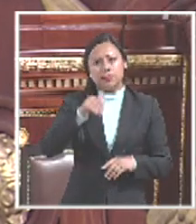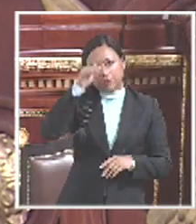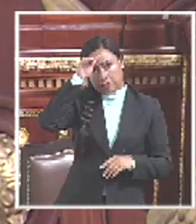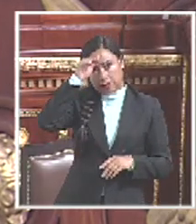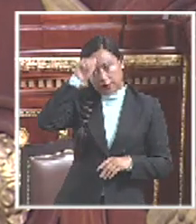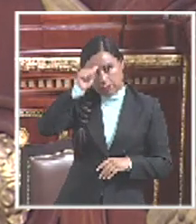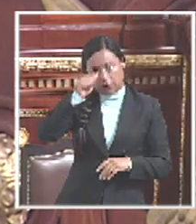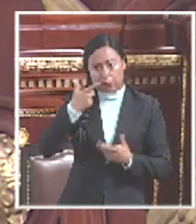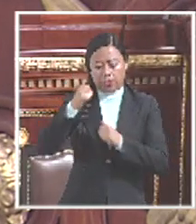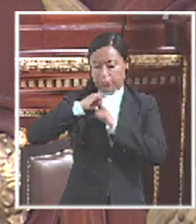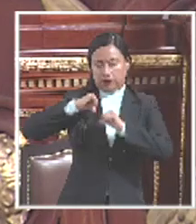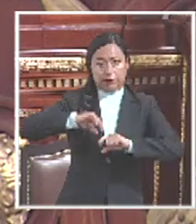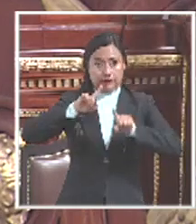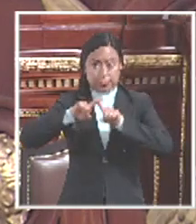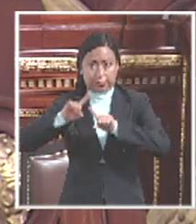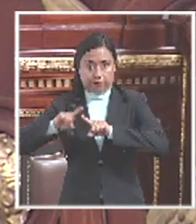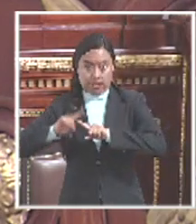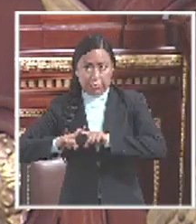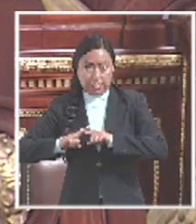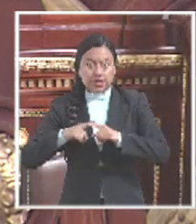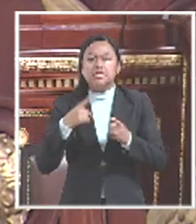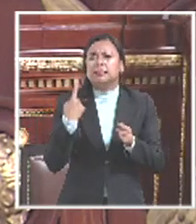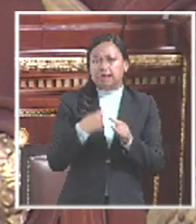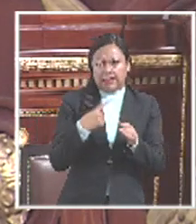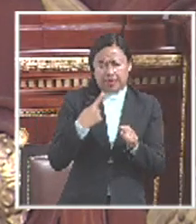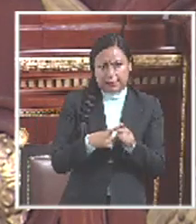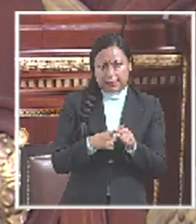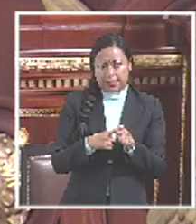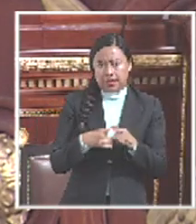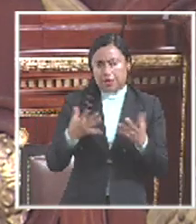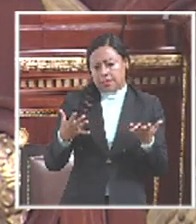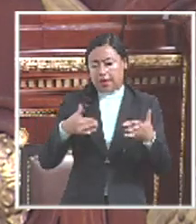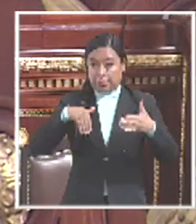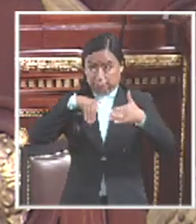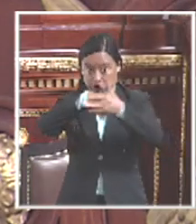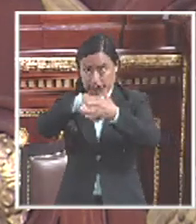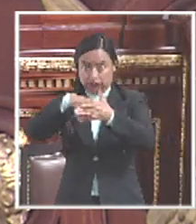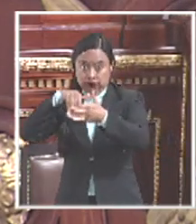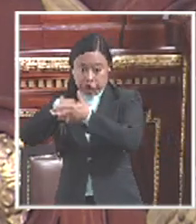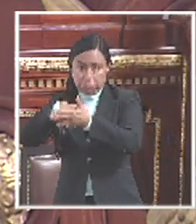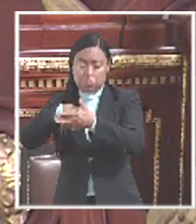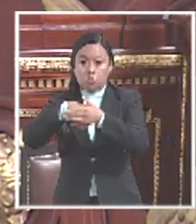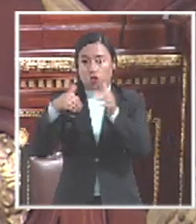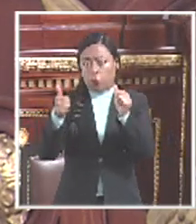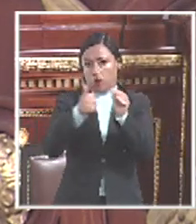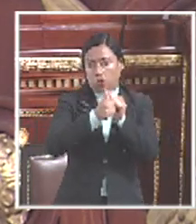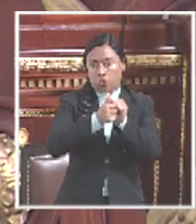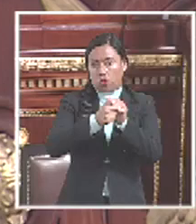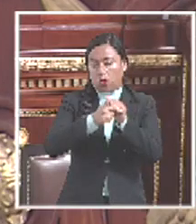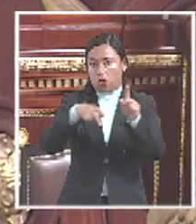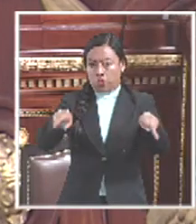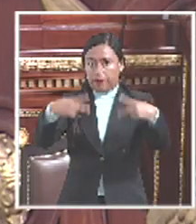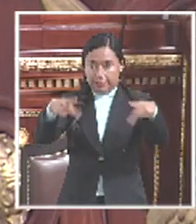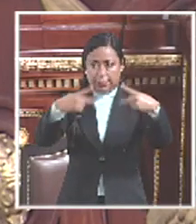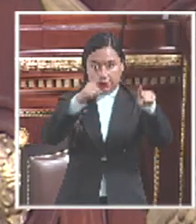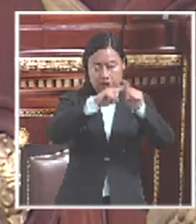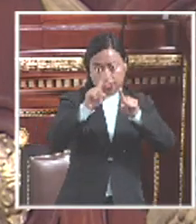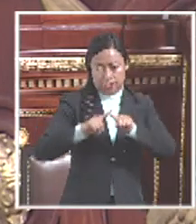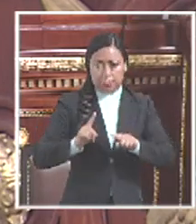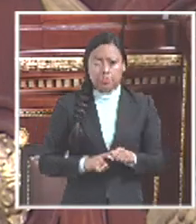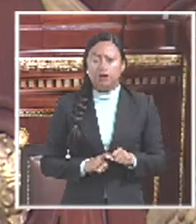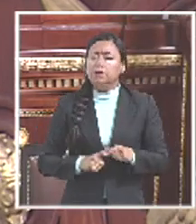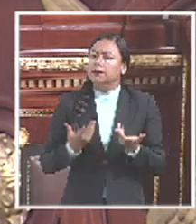las autoridades de la propia terminal con los vendedores.